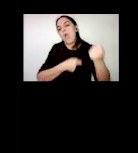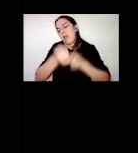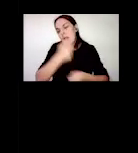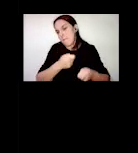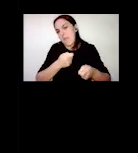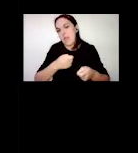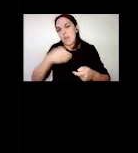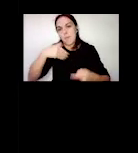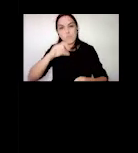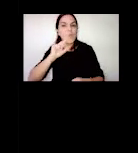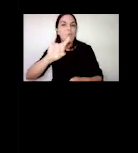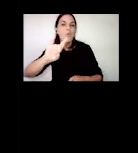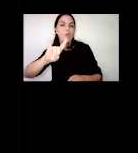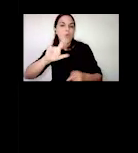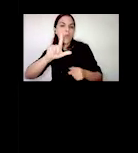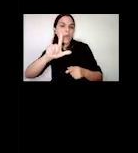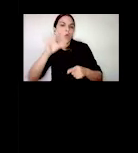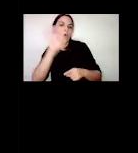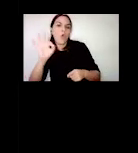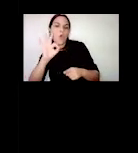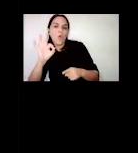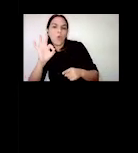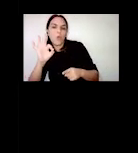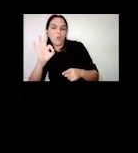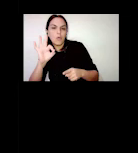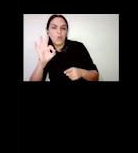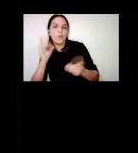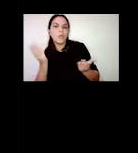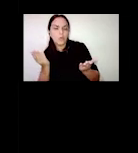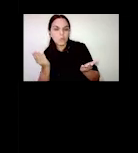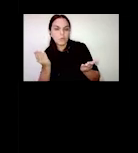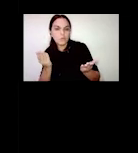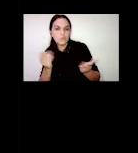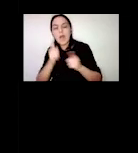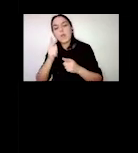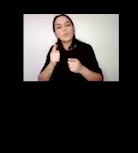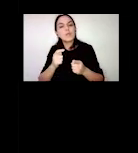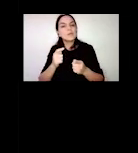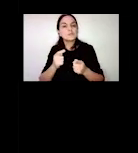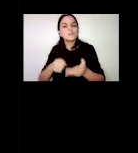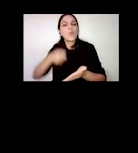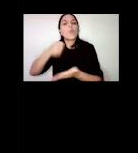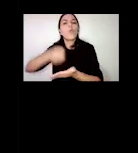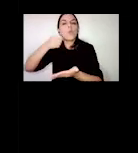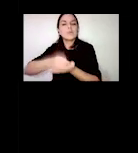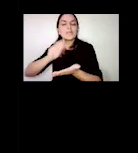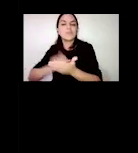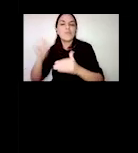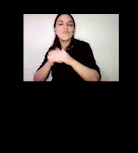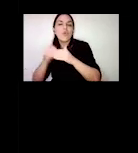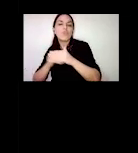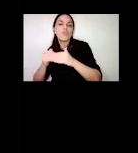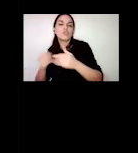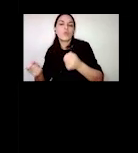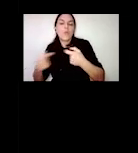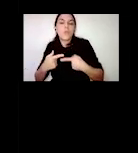MULC, o bien suscribir, ¿sí?, algunas cuotas partes de fondos comunes de inversión establecidos